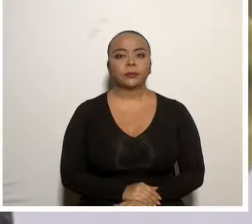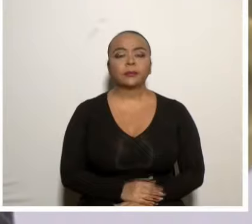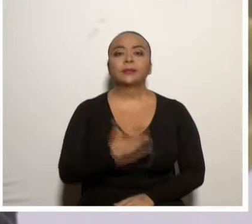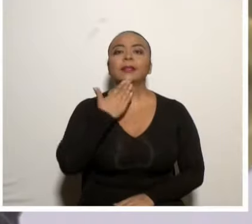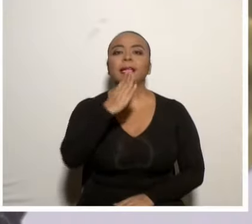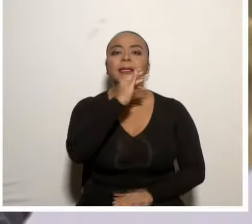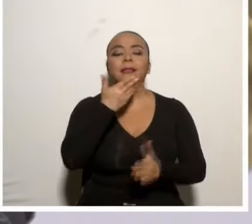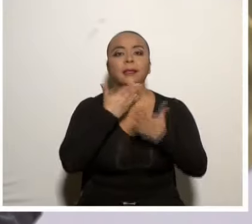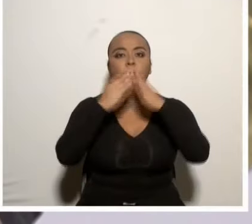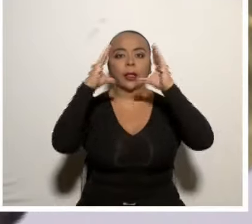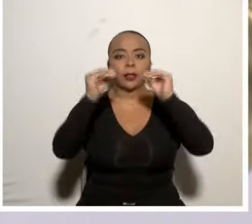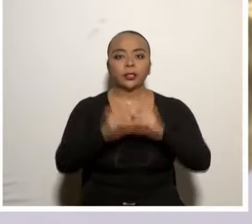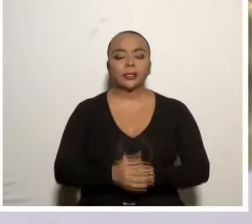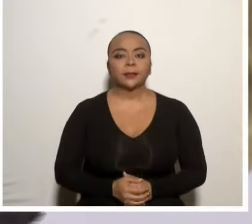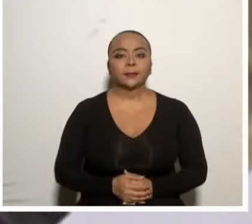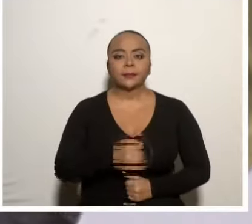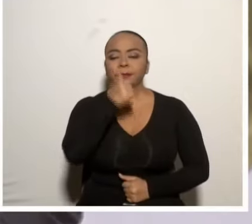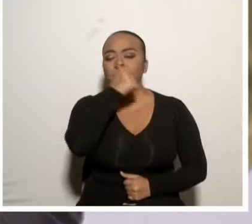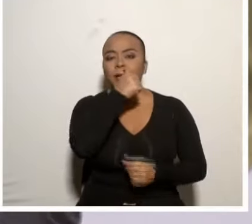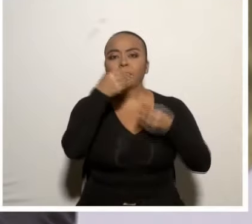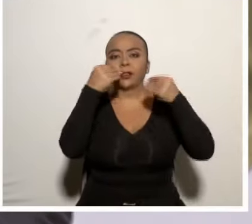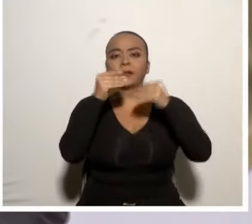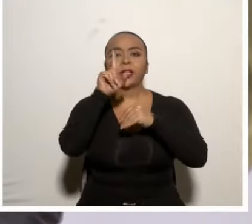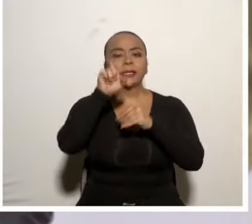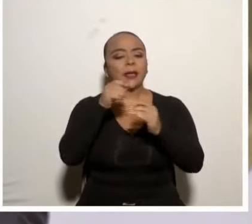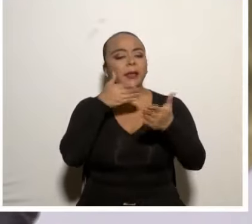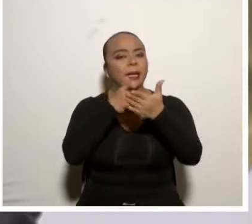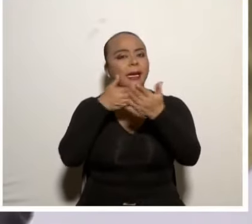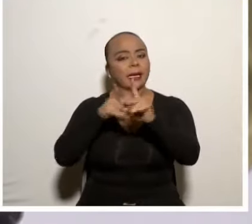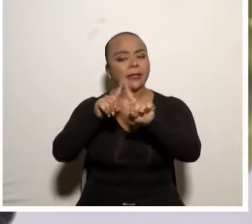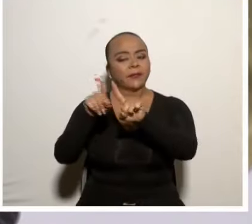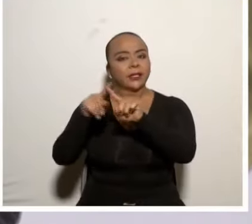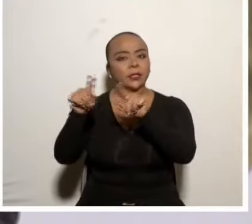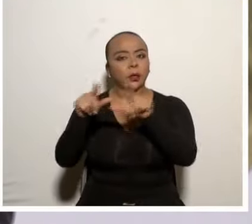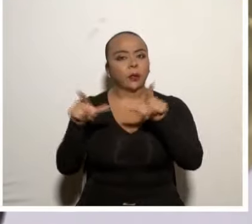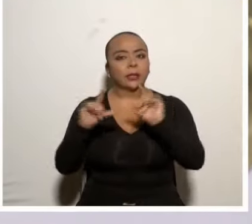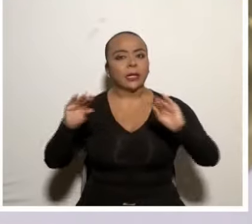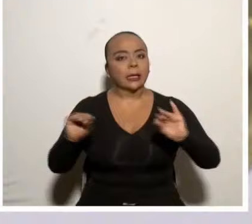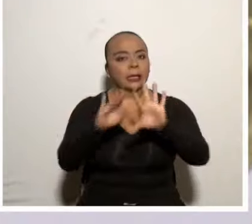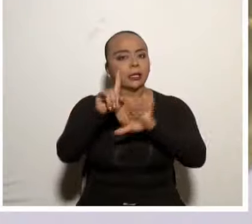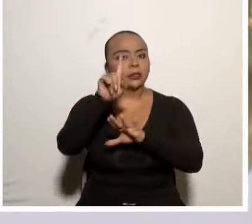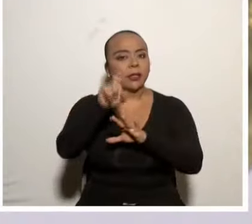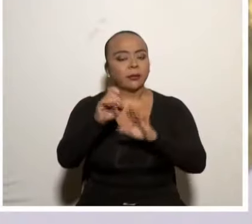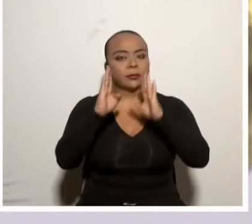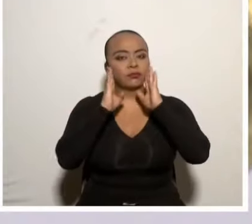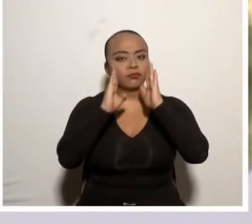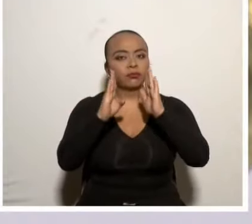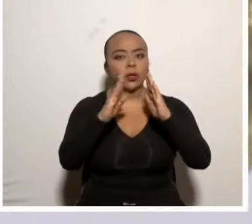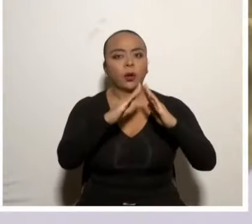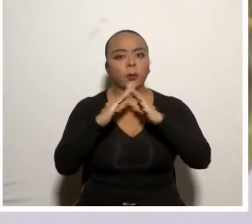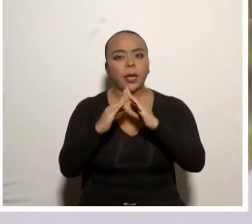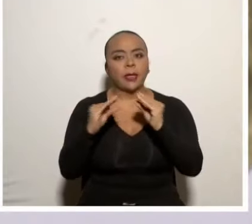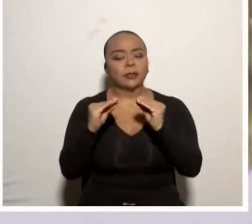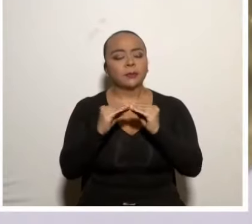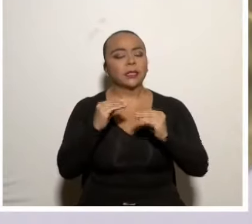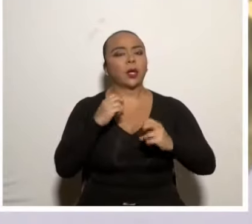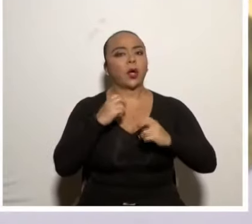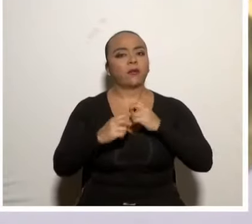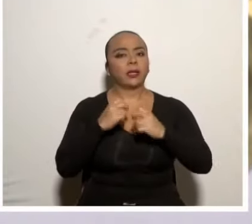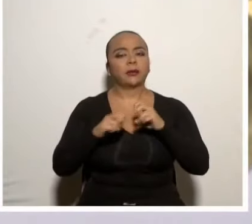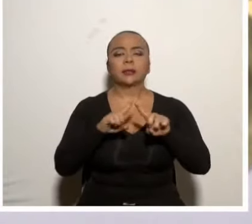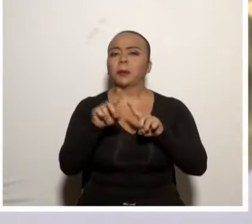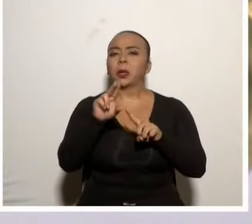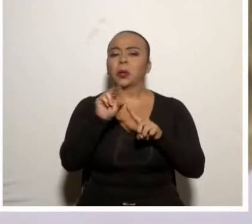Gracias y muy buenas noches. El narcotráfico hay que atacarlo desde varios frentes. Por supuesto, hay que intervenir las comunidades más conflictivas, pero